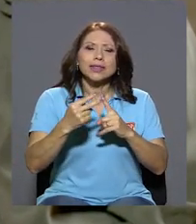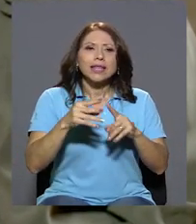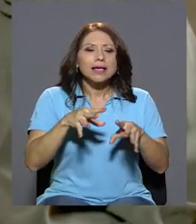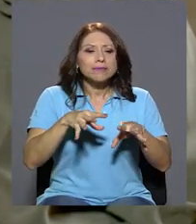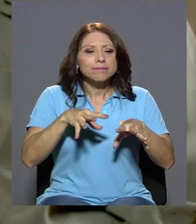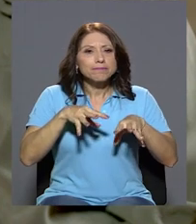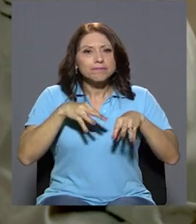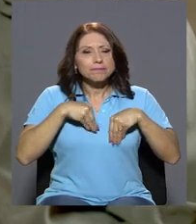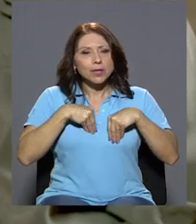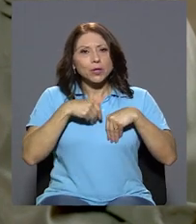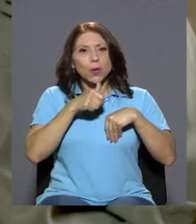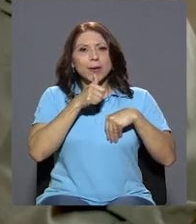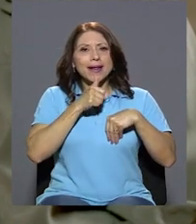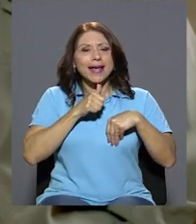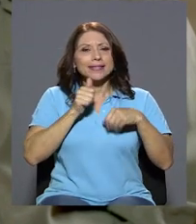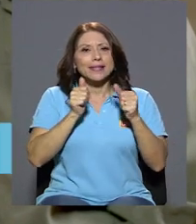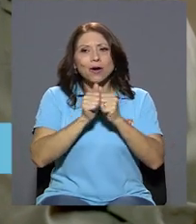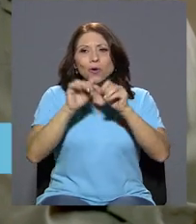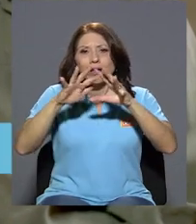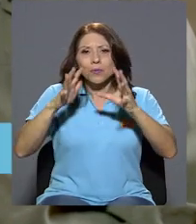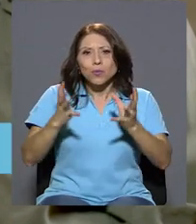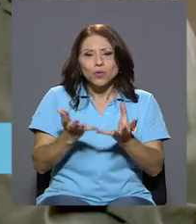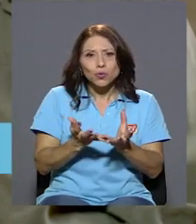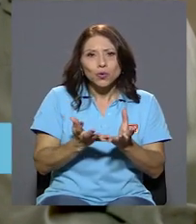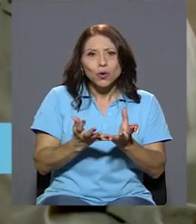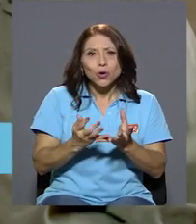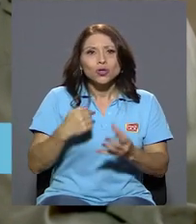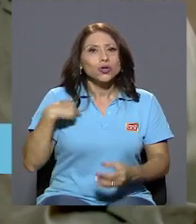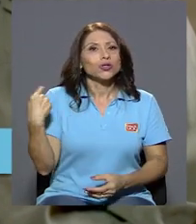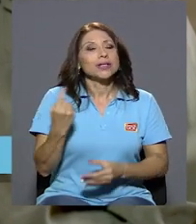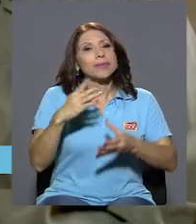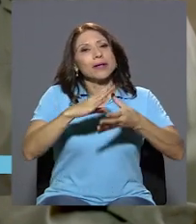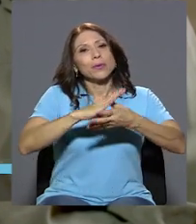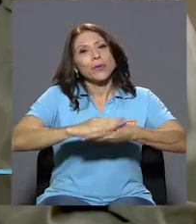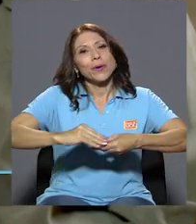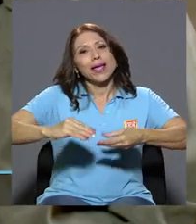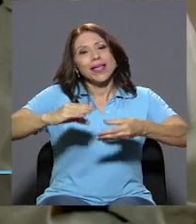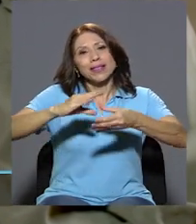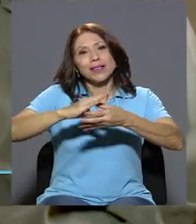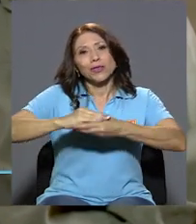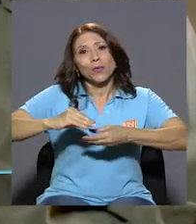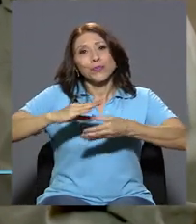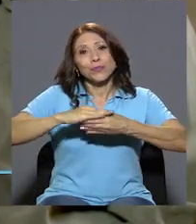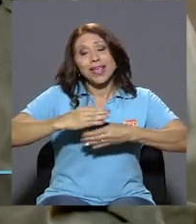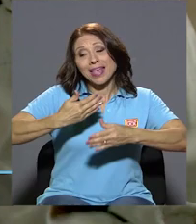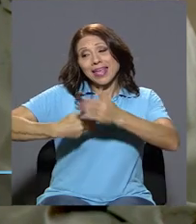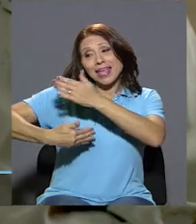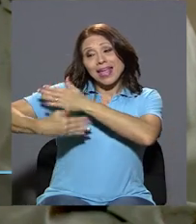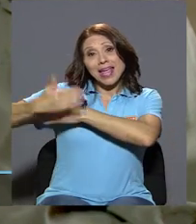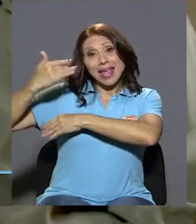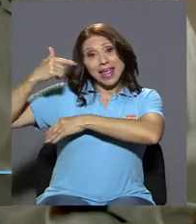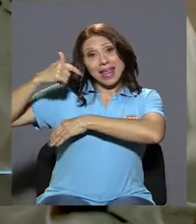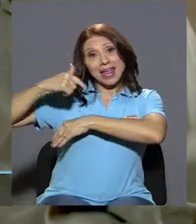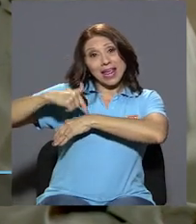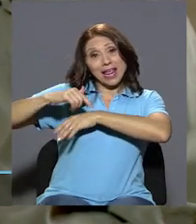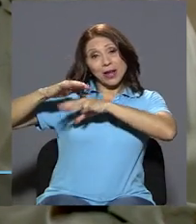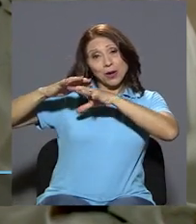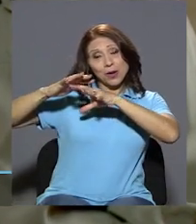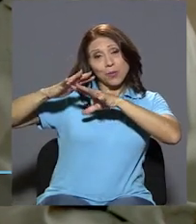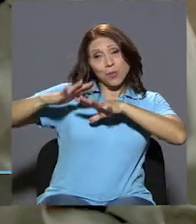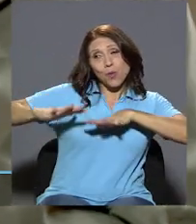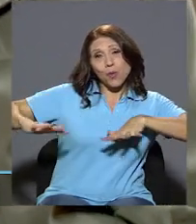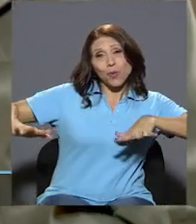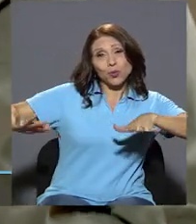con el mundo yo siempre cuento como yo me que en el mundo en que yo me crié en el